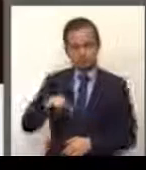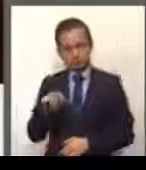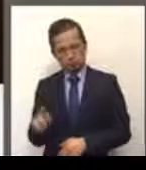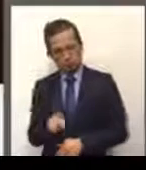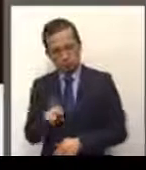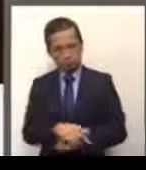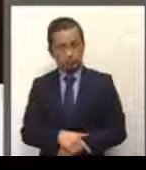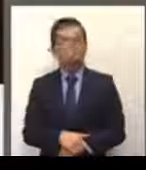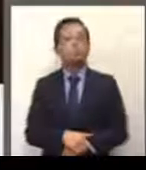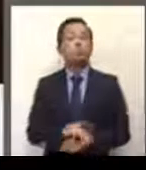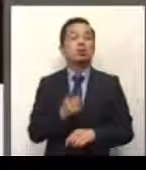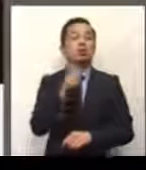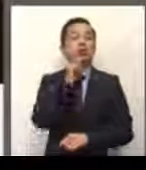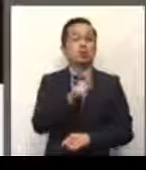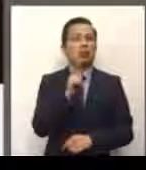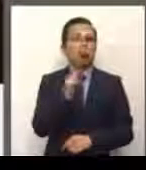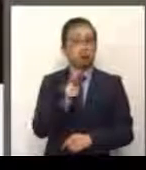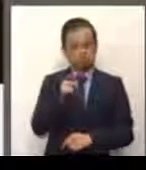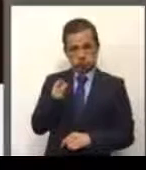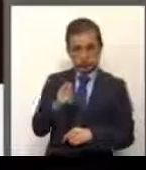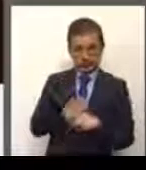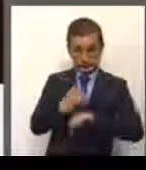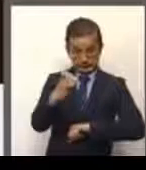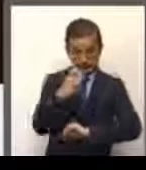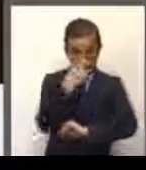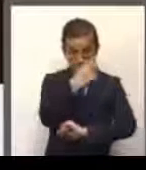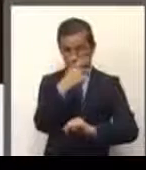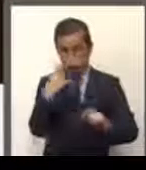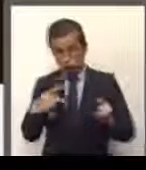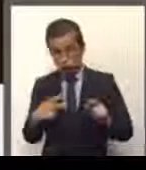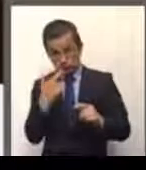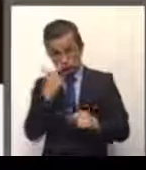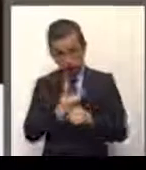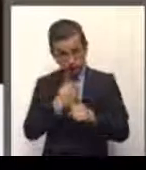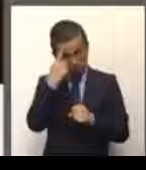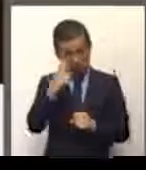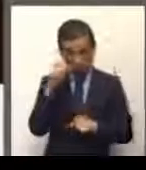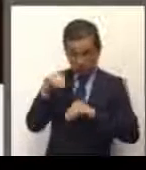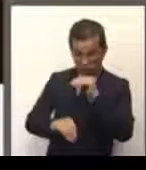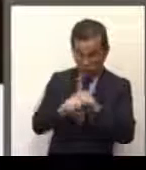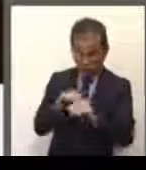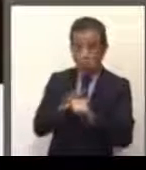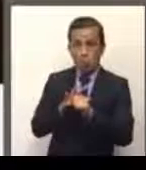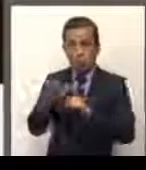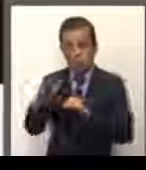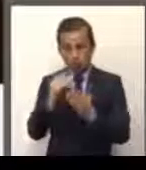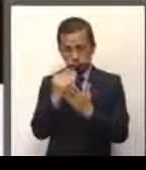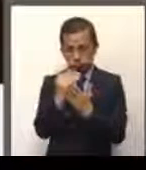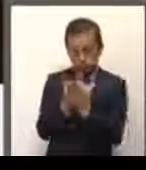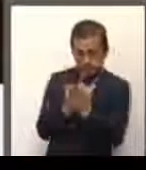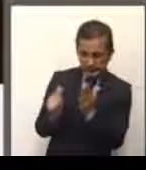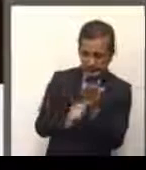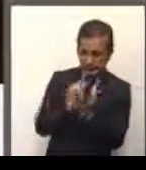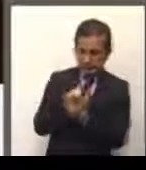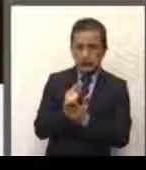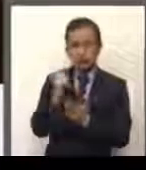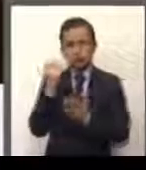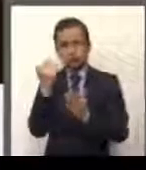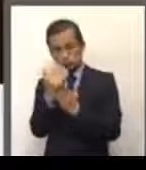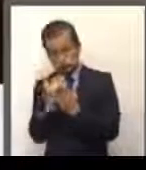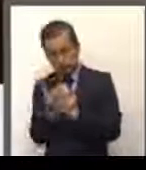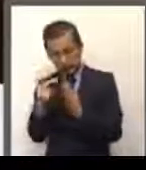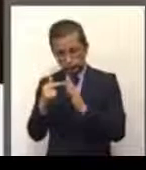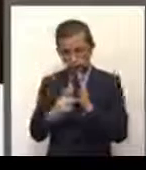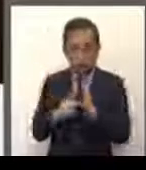irresponsable dejar en manos de las entidades federativas definir las características y alcances de sus